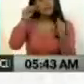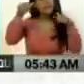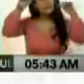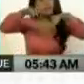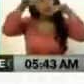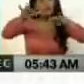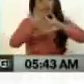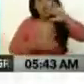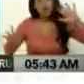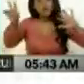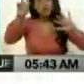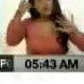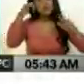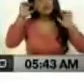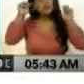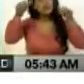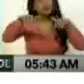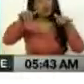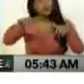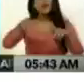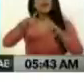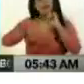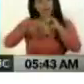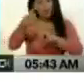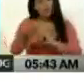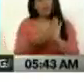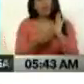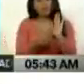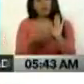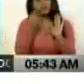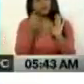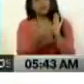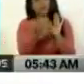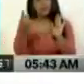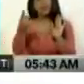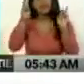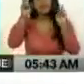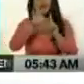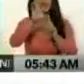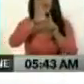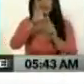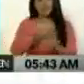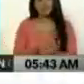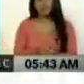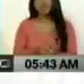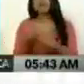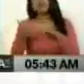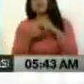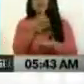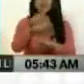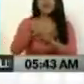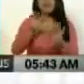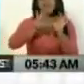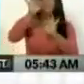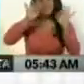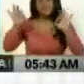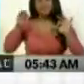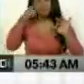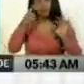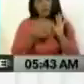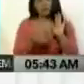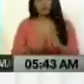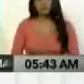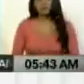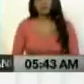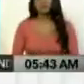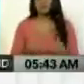país. Esto lo vamos a estar, por supuesto, revisando más adelante con el comportamiento del clima, según el Instituto Nacional de Meteorología e Hidrología. Y en